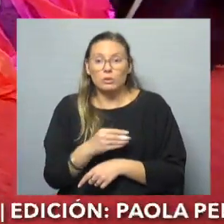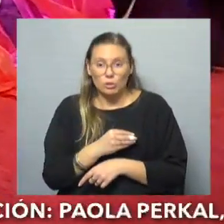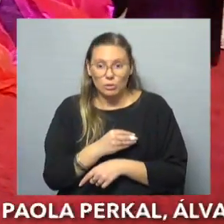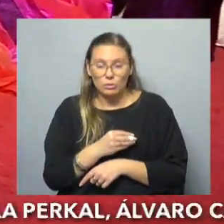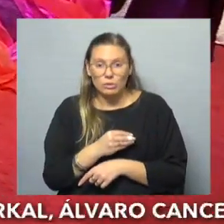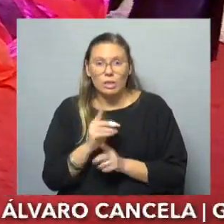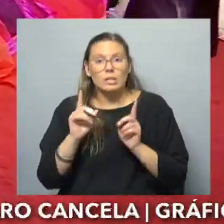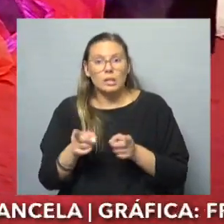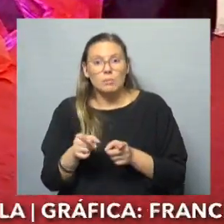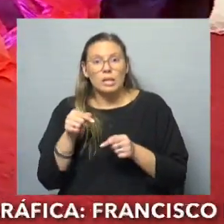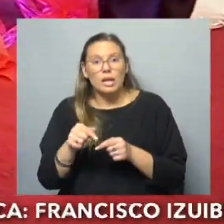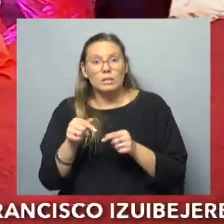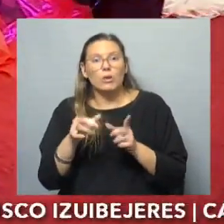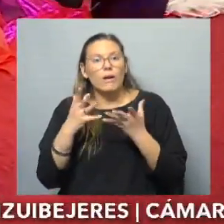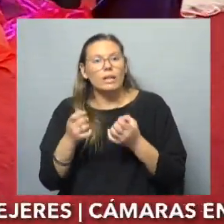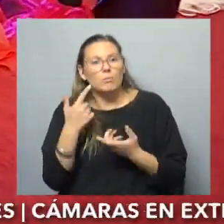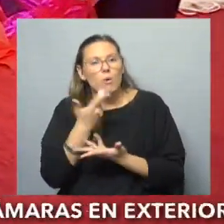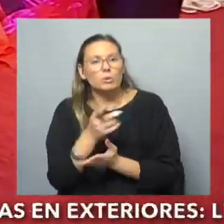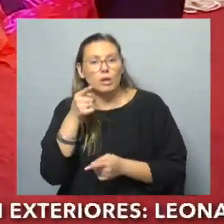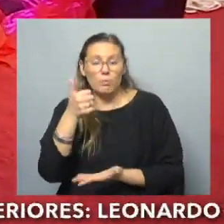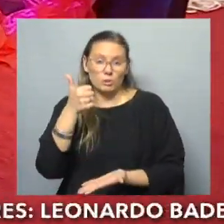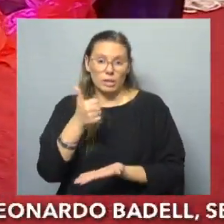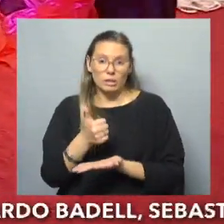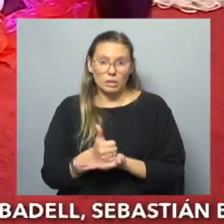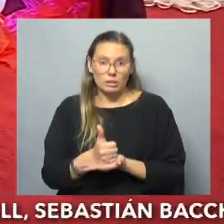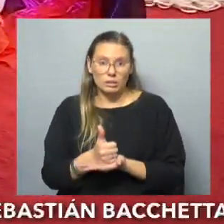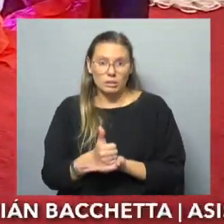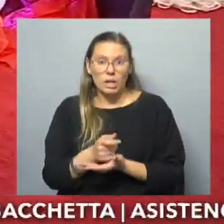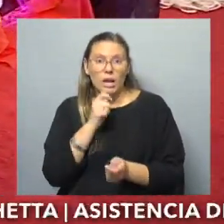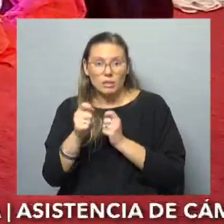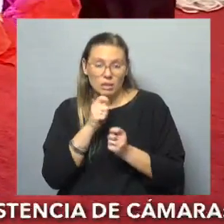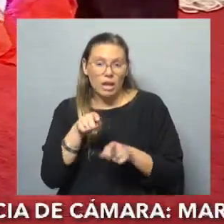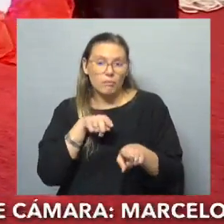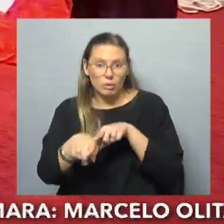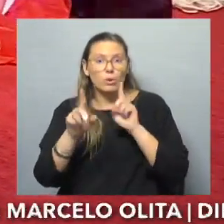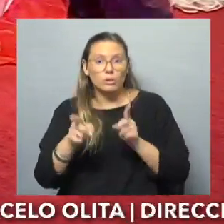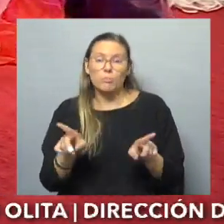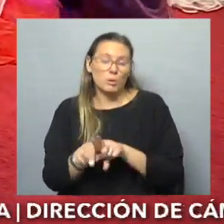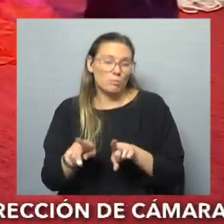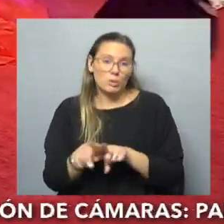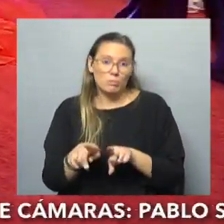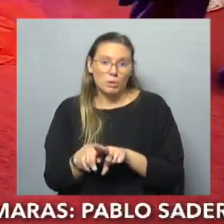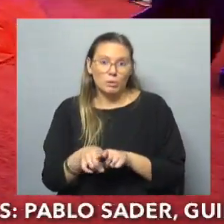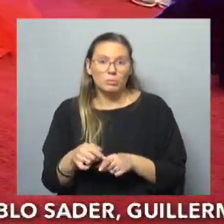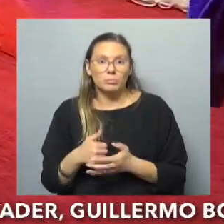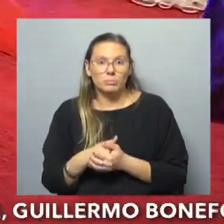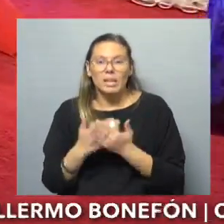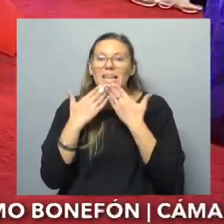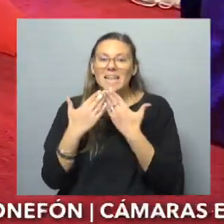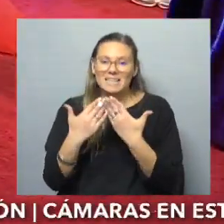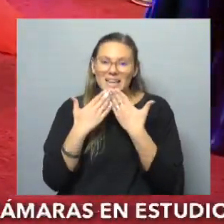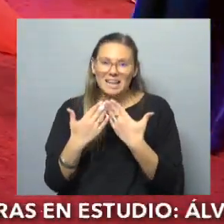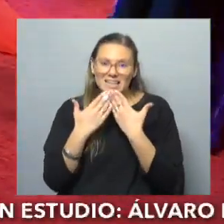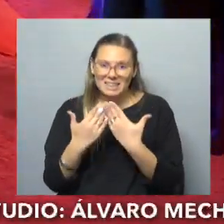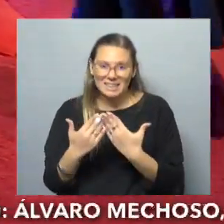bueno, también parte de este mensaje es que vos estés acá haciendo esta nota en vivo, también tiene que ver con esto, arriba. Muchas gracias,